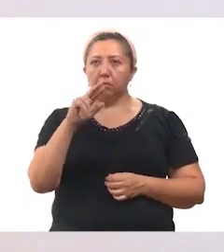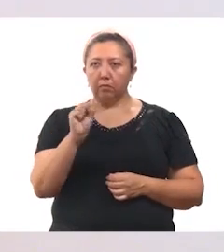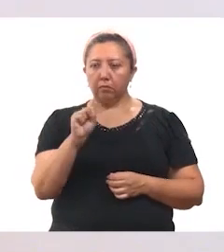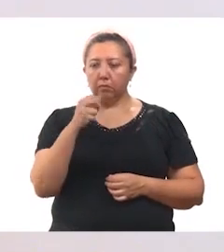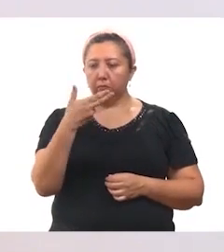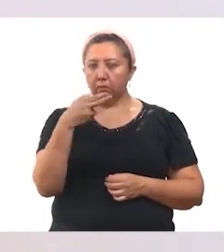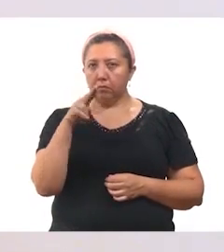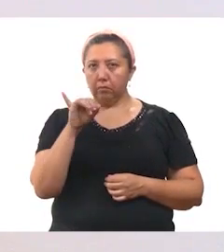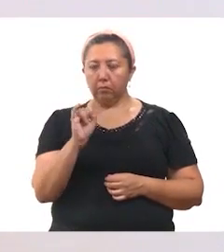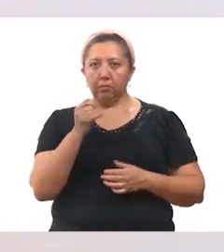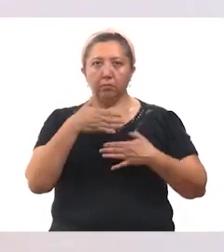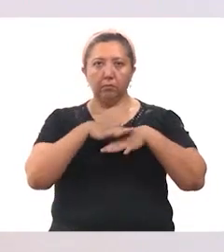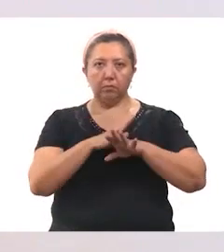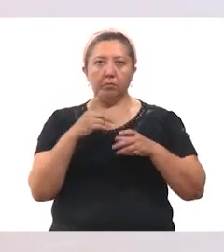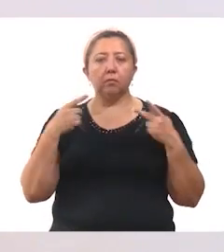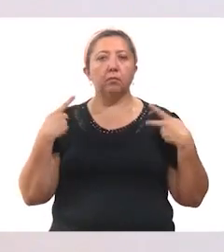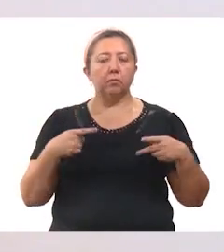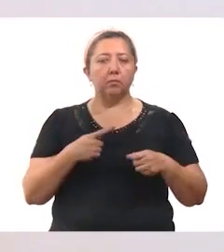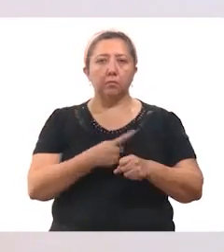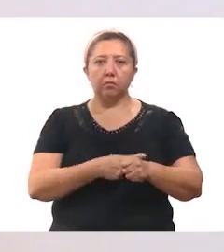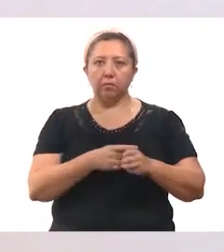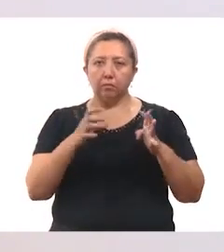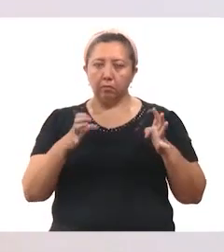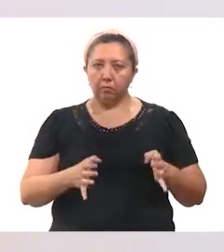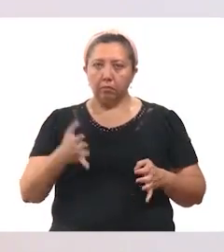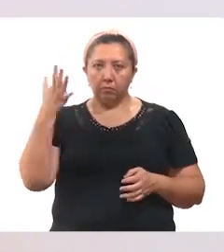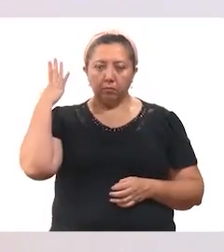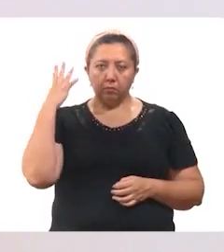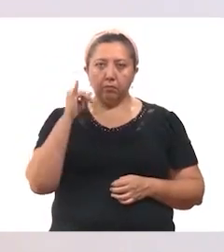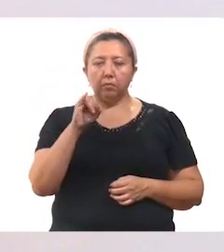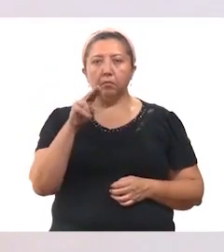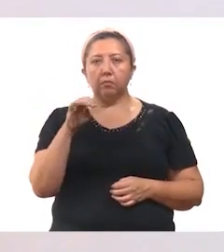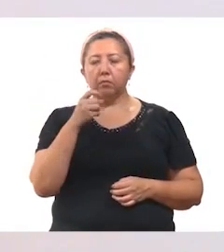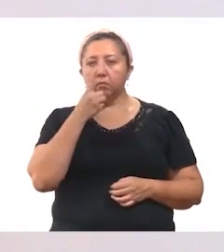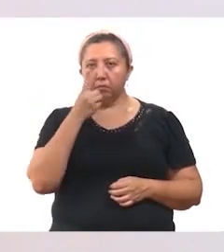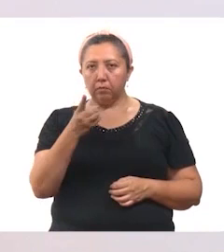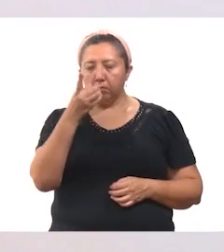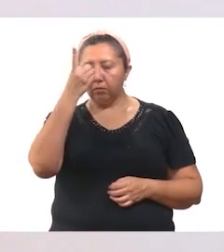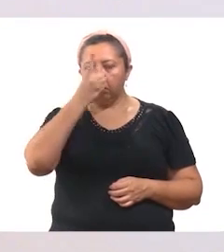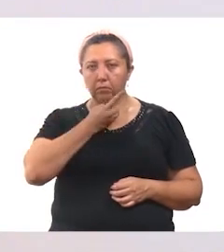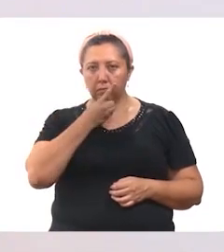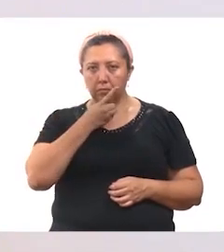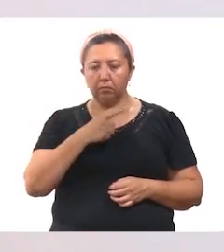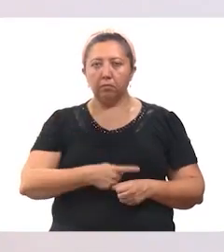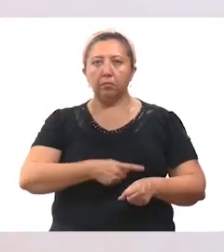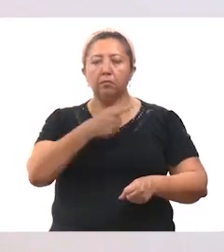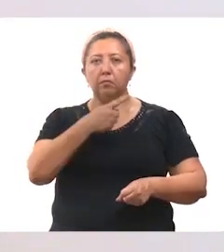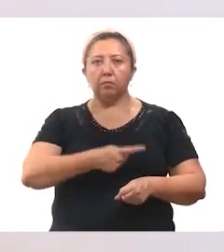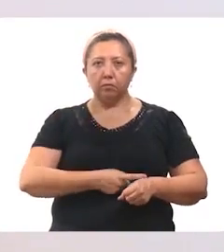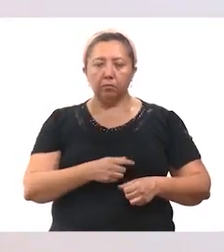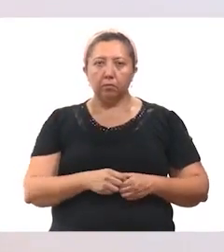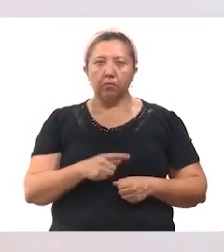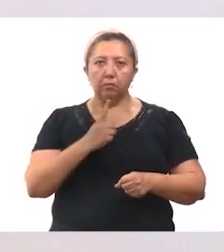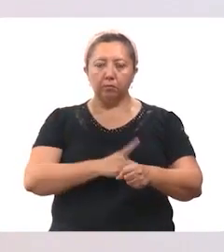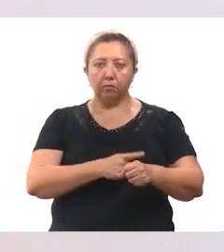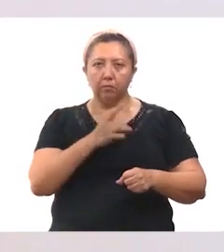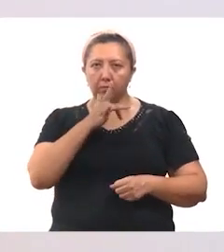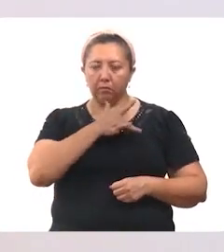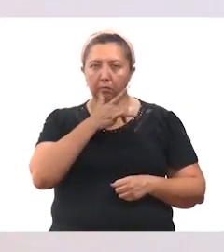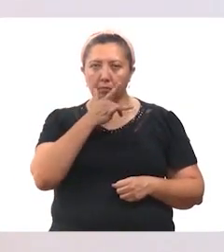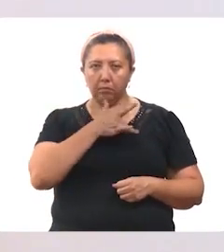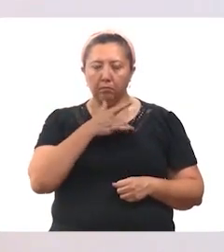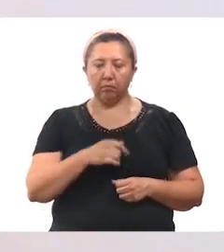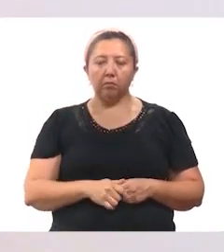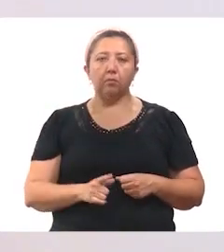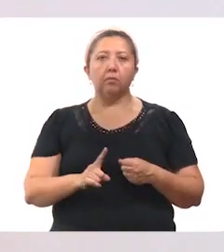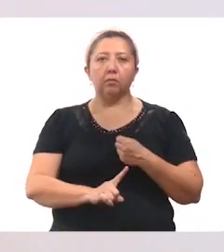Jují. Entre sus principales enfermedades se encontraban inmunosupresión, diabetes, hipertensión, enfermedad